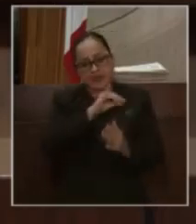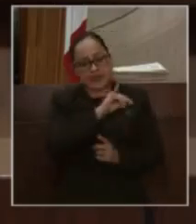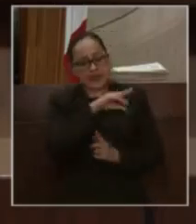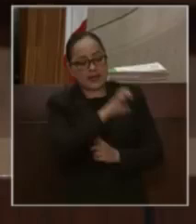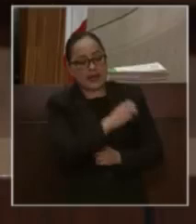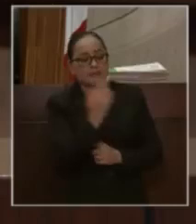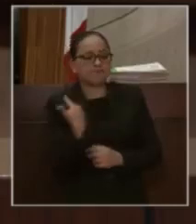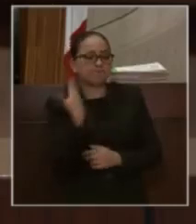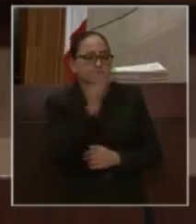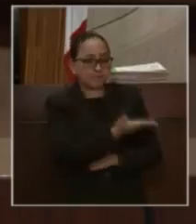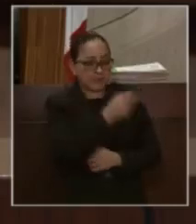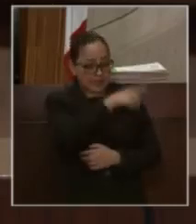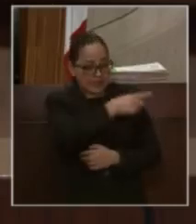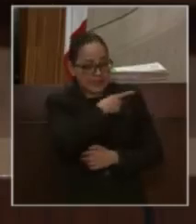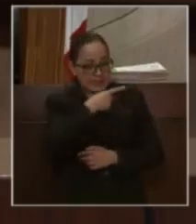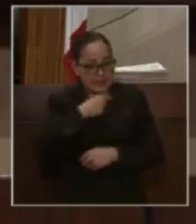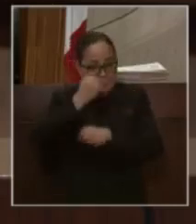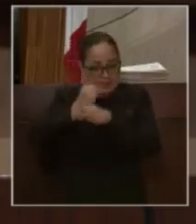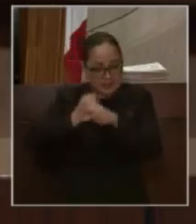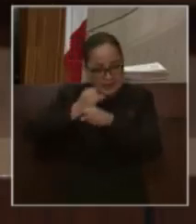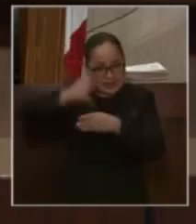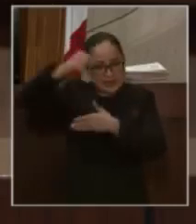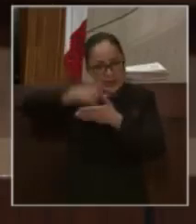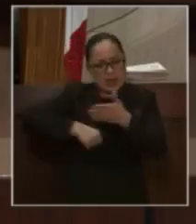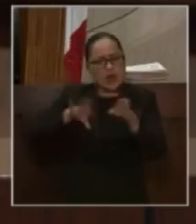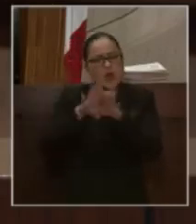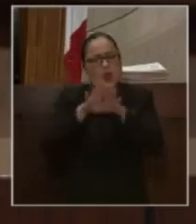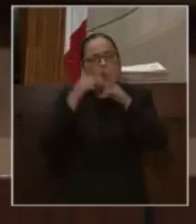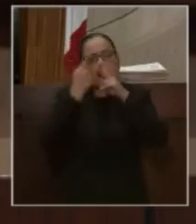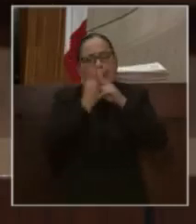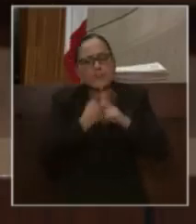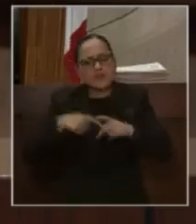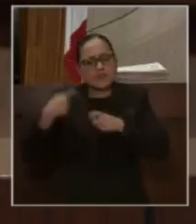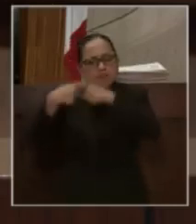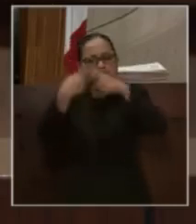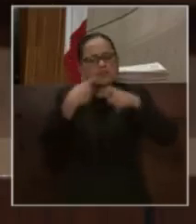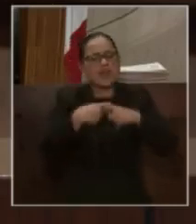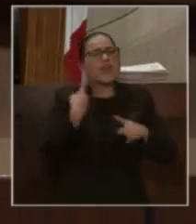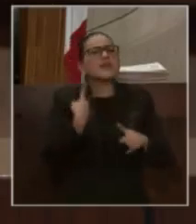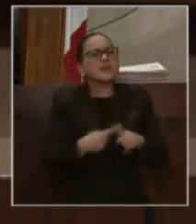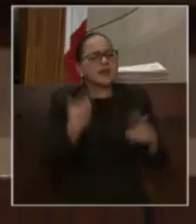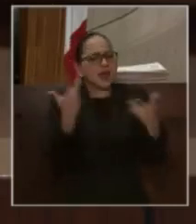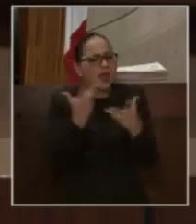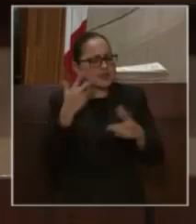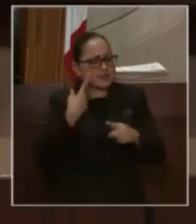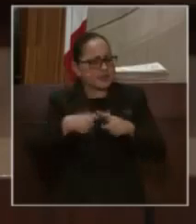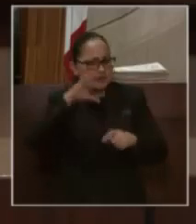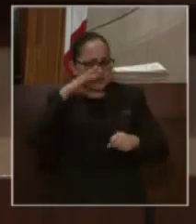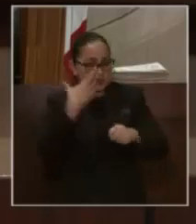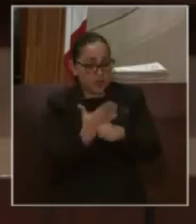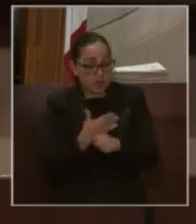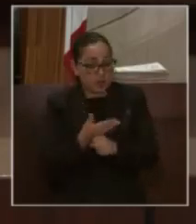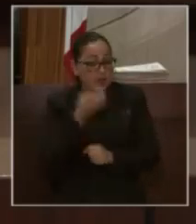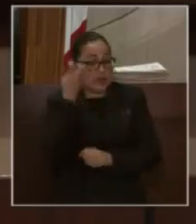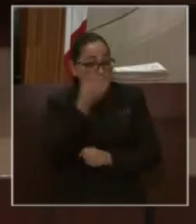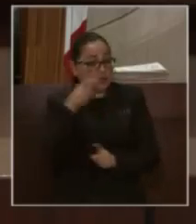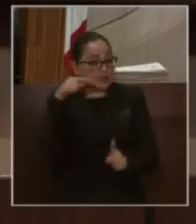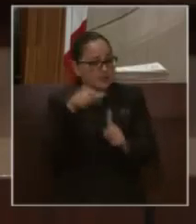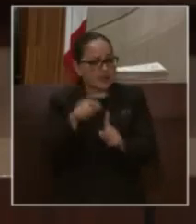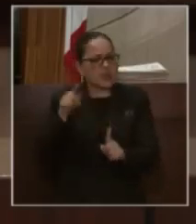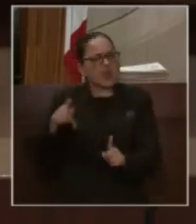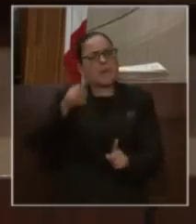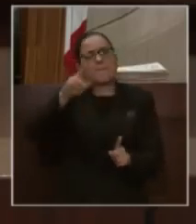Nacional Electoral que se investigara el origen de estos recursos por tratarse de un instrumento que a su